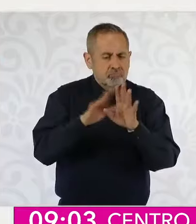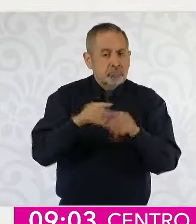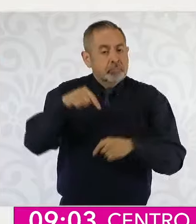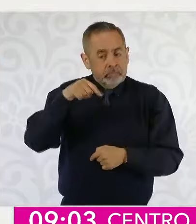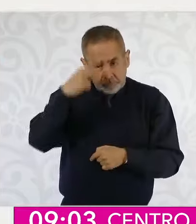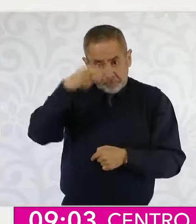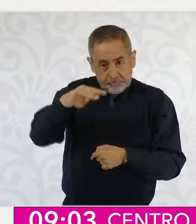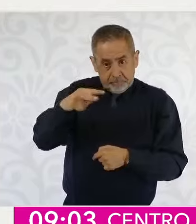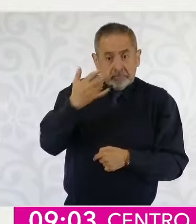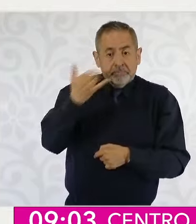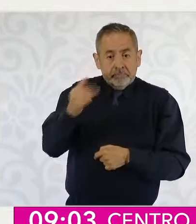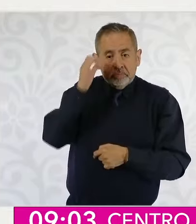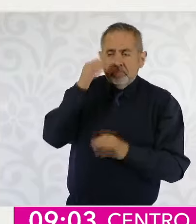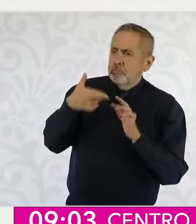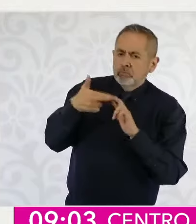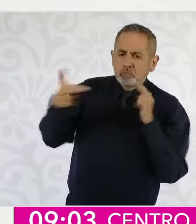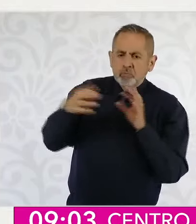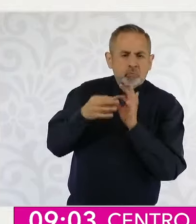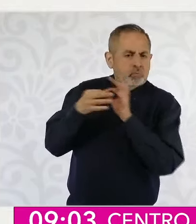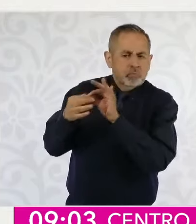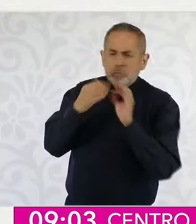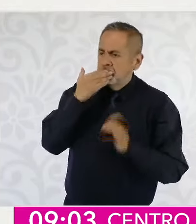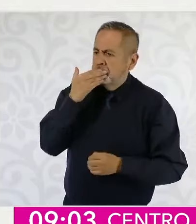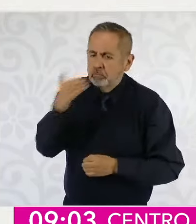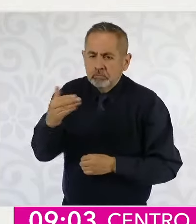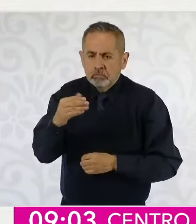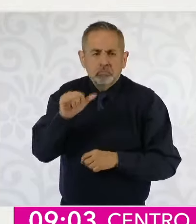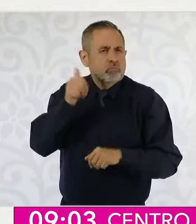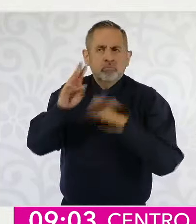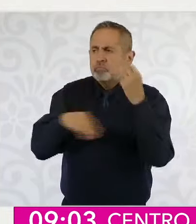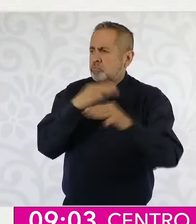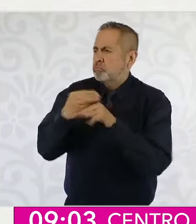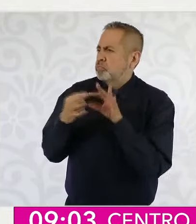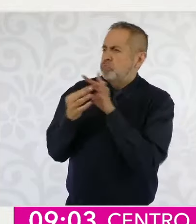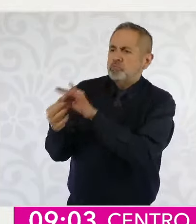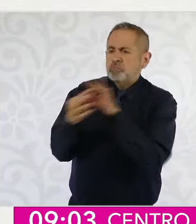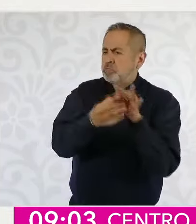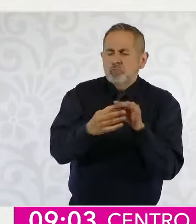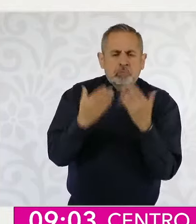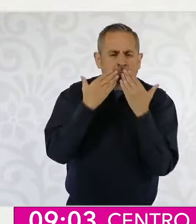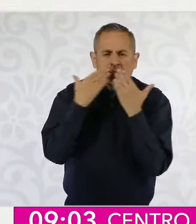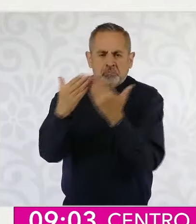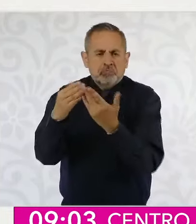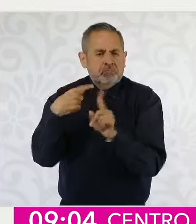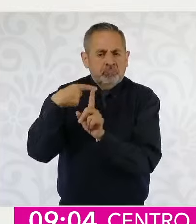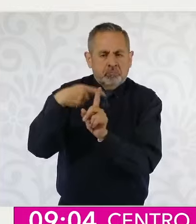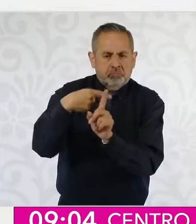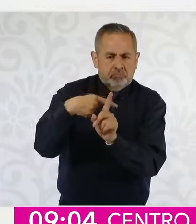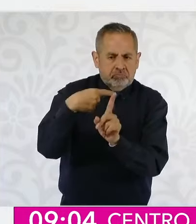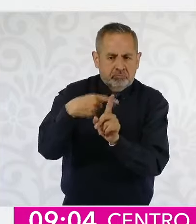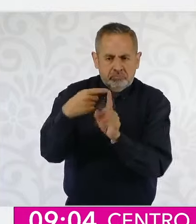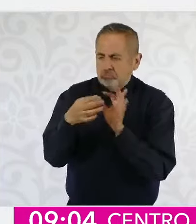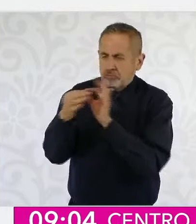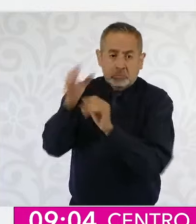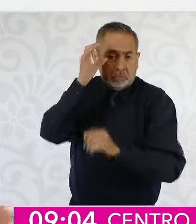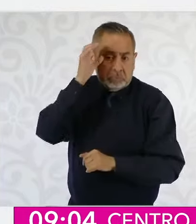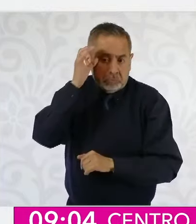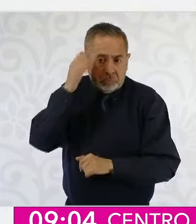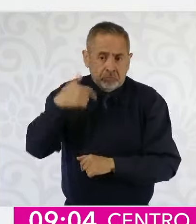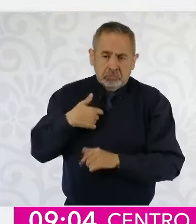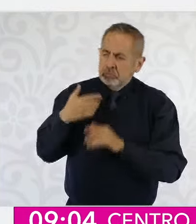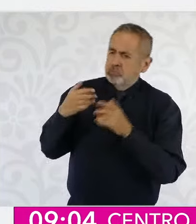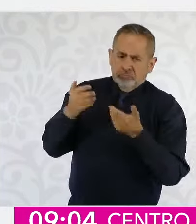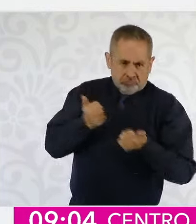importante decirlo. Nosotros tenemos buenas relaciones con todo el mundo y tenemos muy buenas relaciones con China y